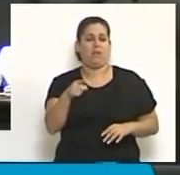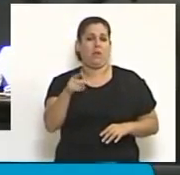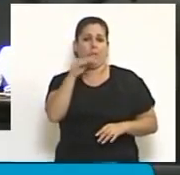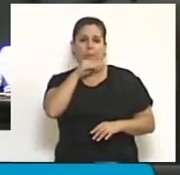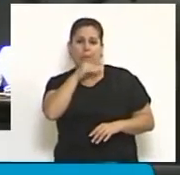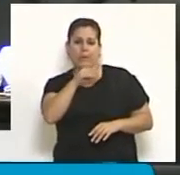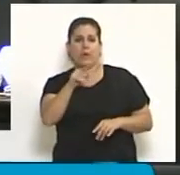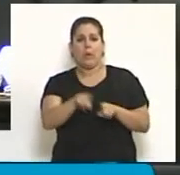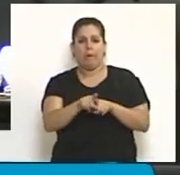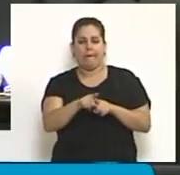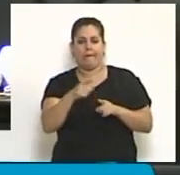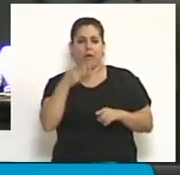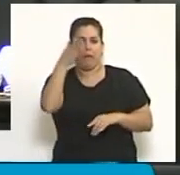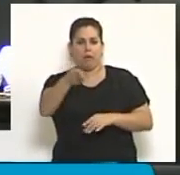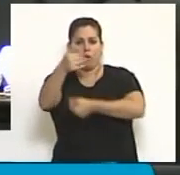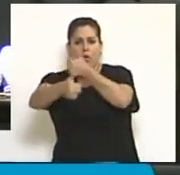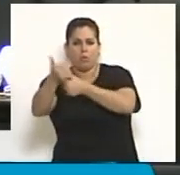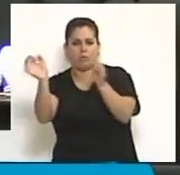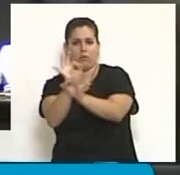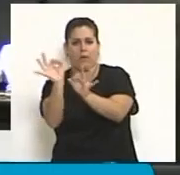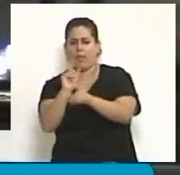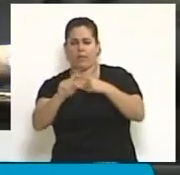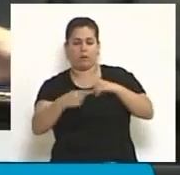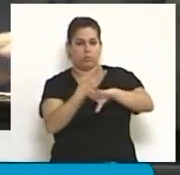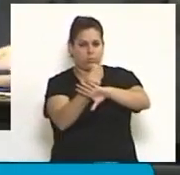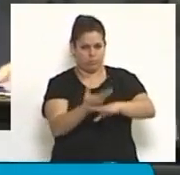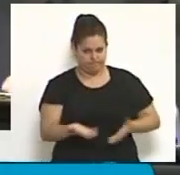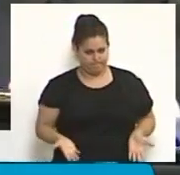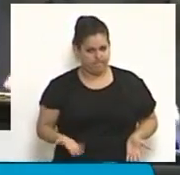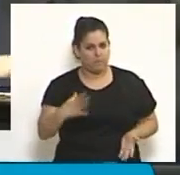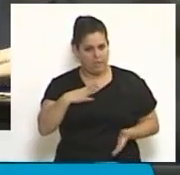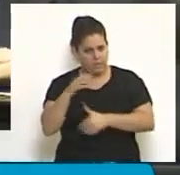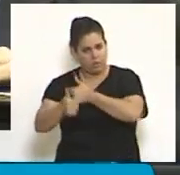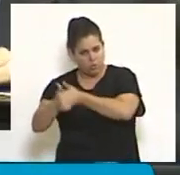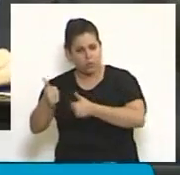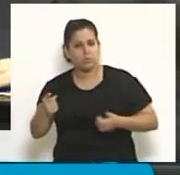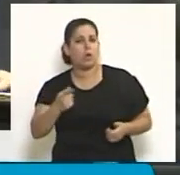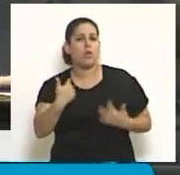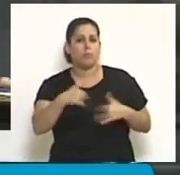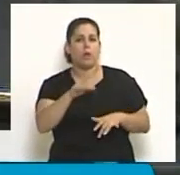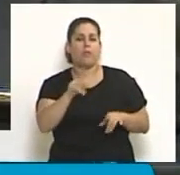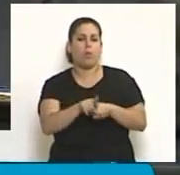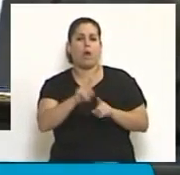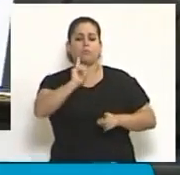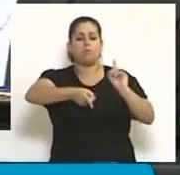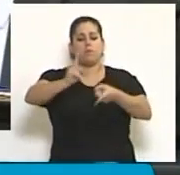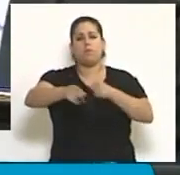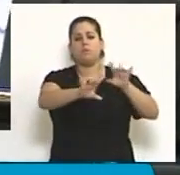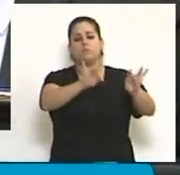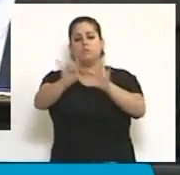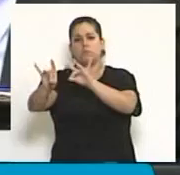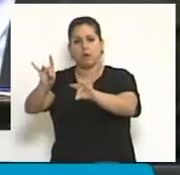discrecionalmente sin ningún concurso a los fiscales de distrito, quienes a su vez pueden escoger simplemente a dedo,